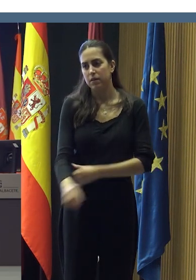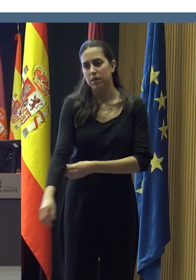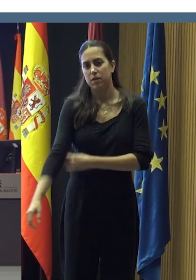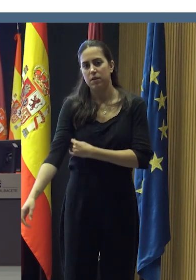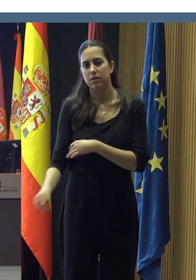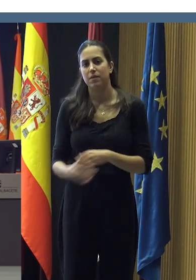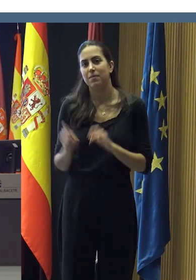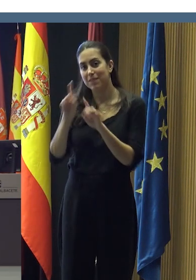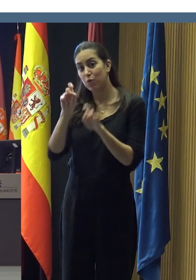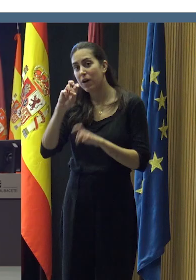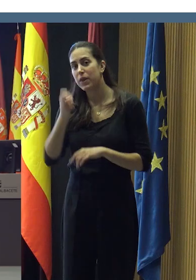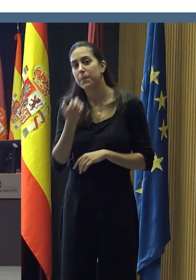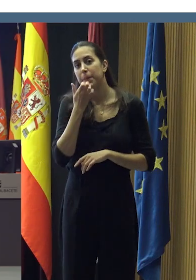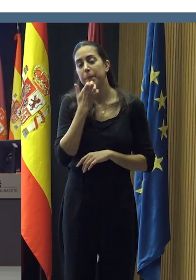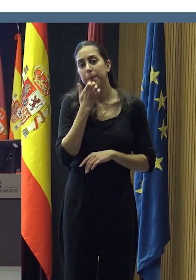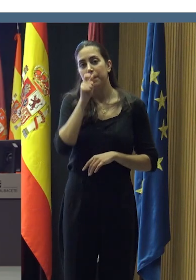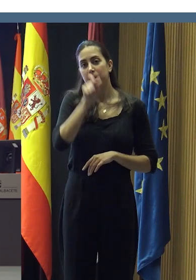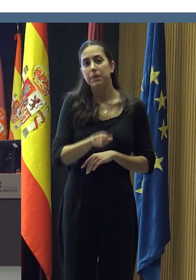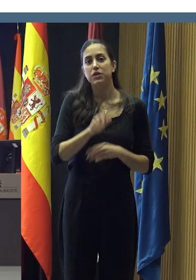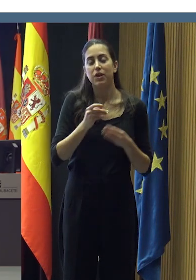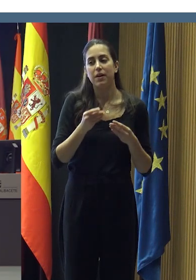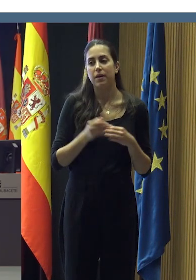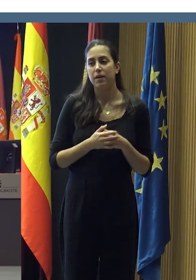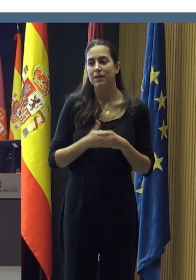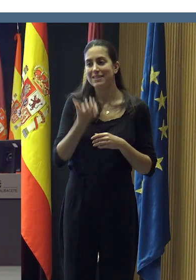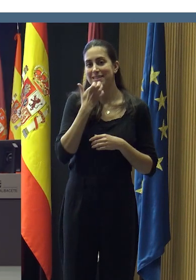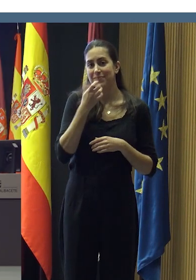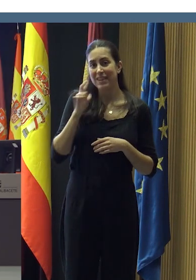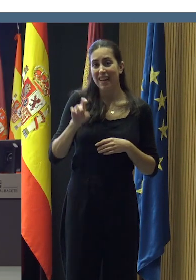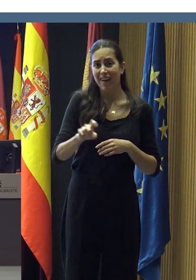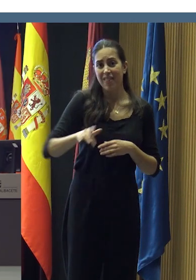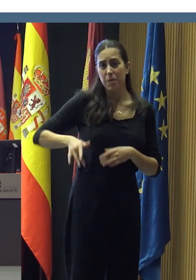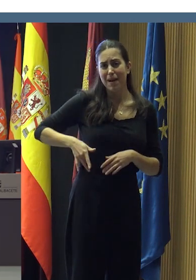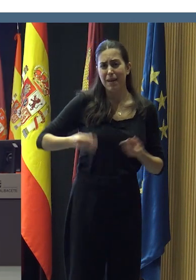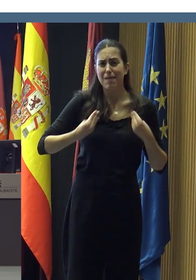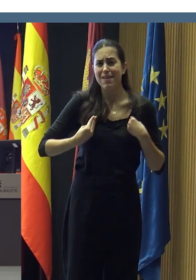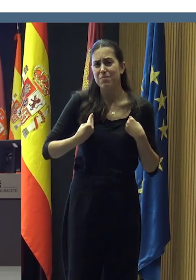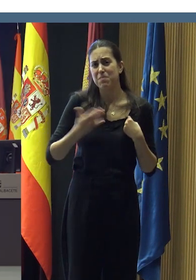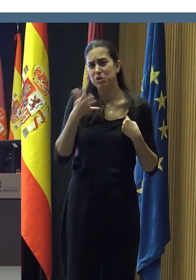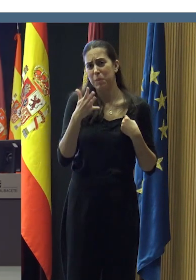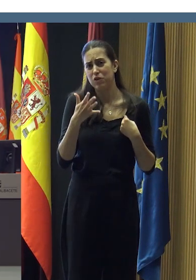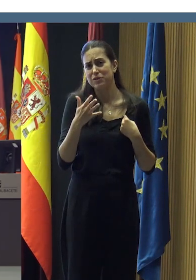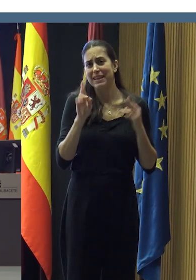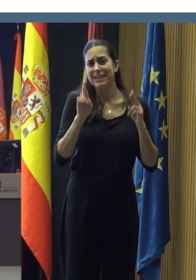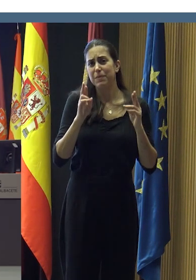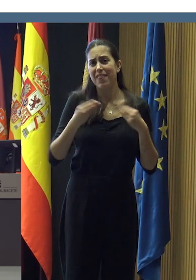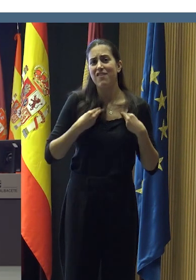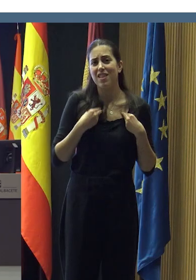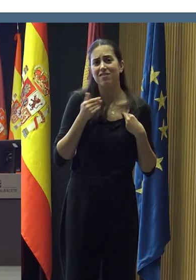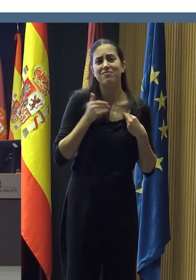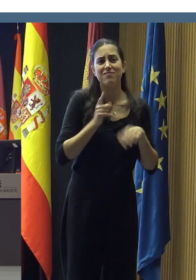¿Y cuánto tiempo puede vivir una persona si tiene cáncer de páncreas? Depende, ¿no? Voy a decir una